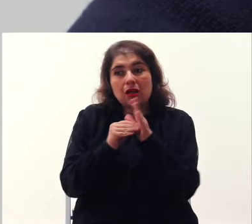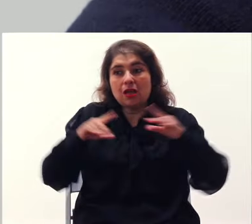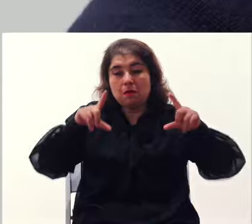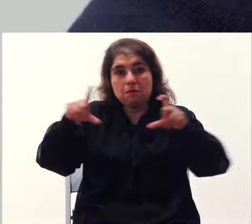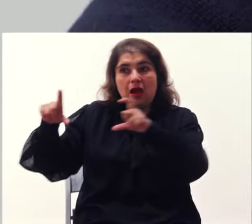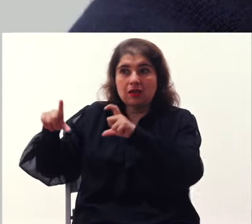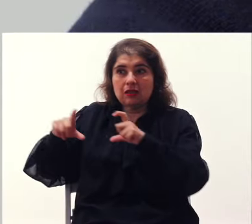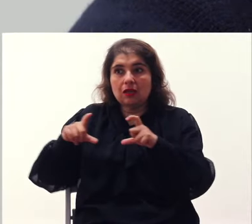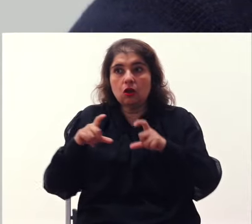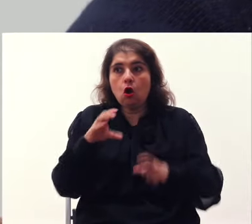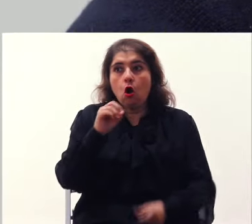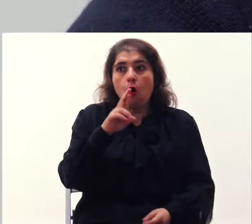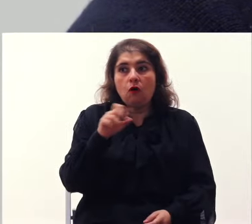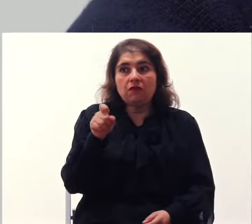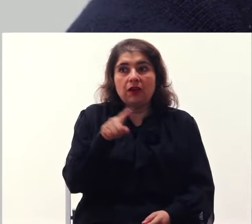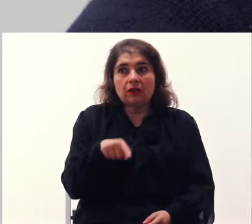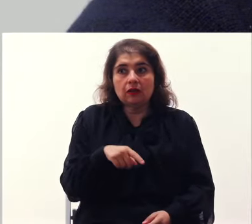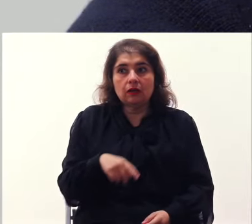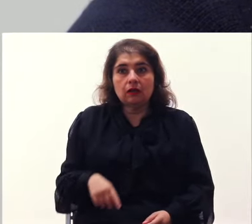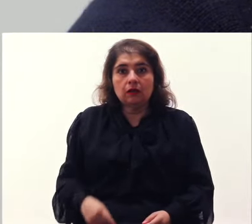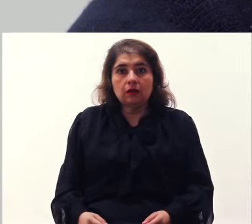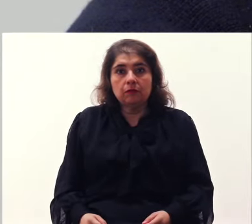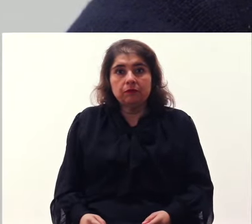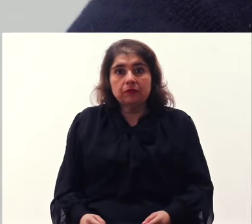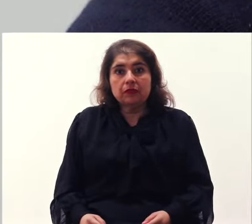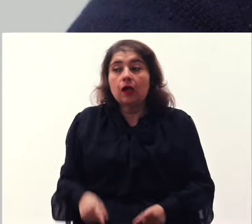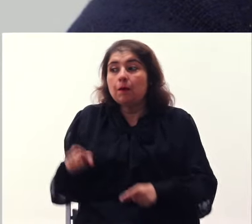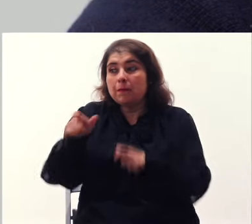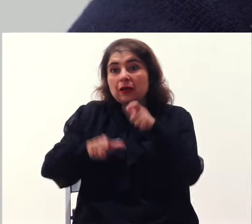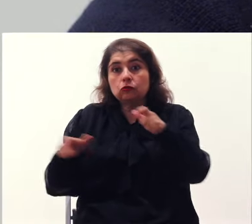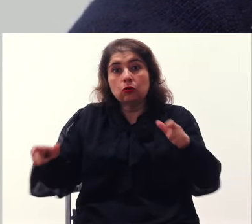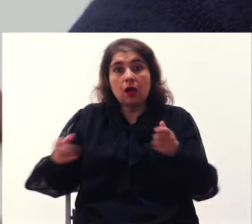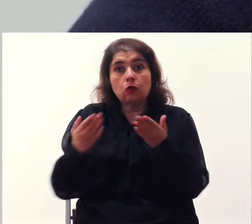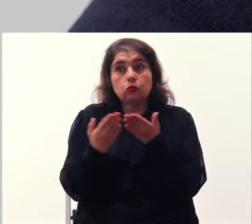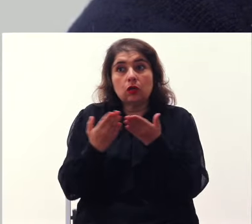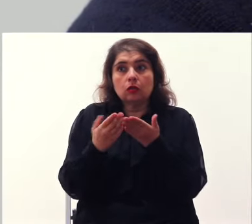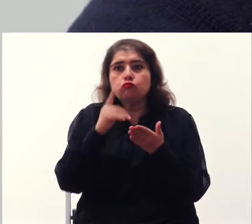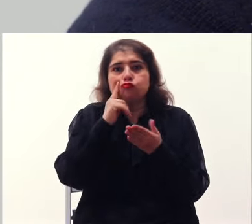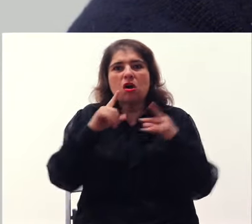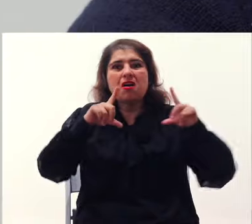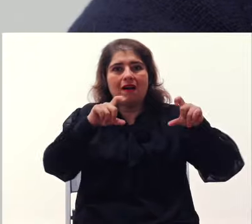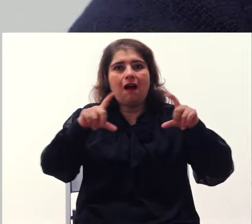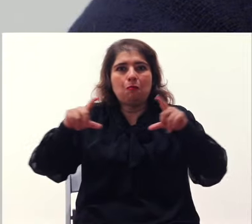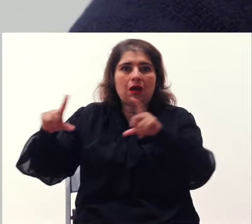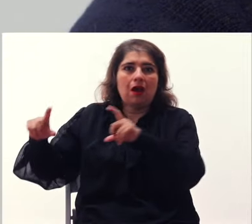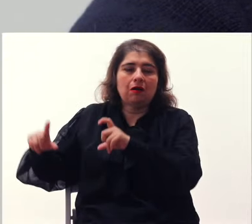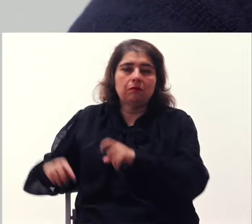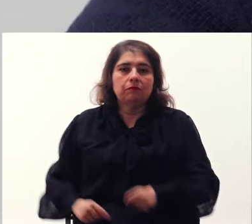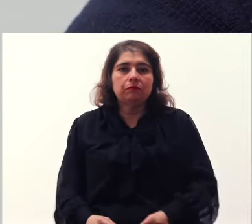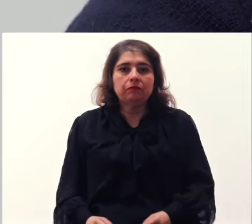de la imagen, como este registro de la obra de arte, y comienzan los estudiantes a llevar sus propias cámaras, a llevar, ¿no es